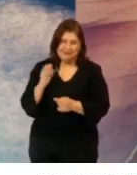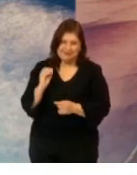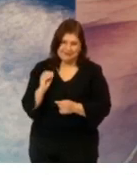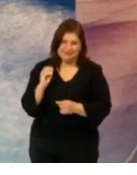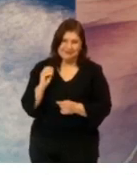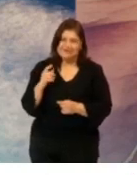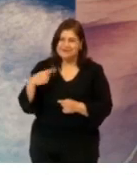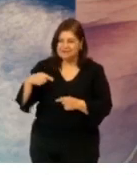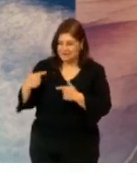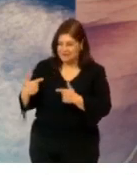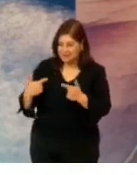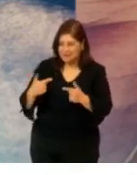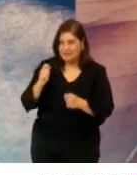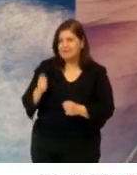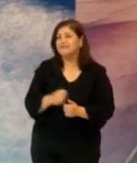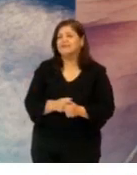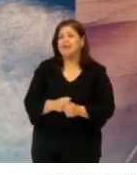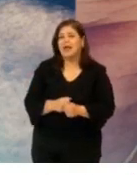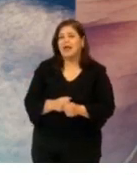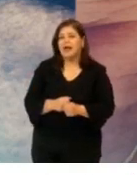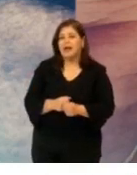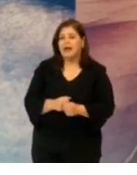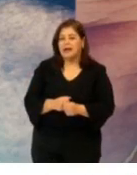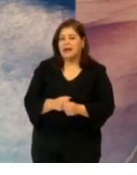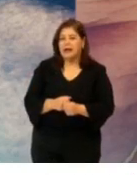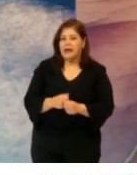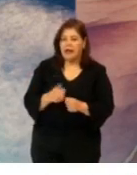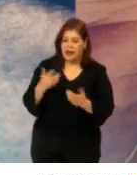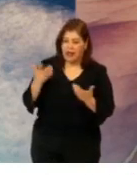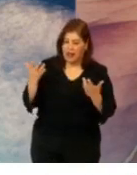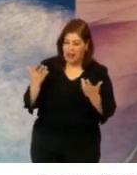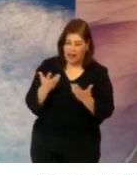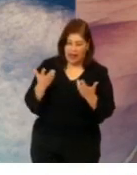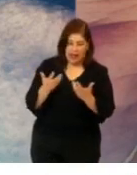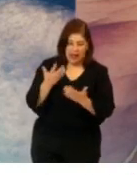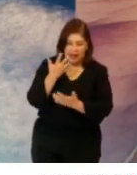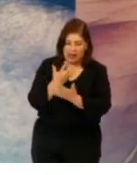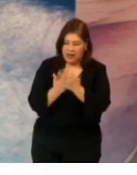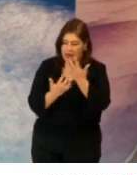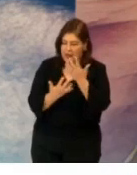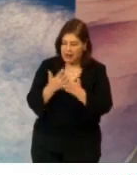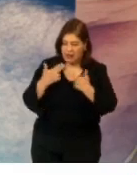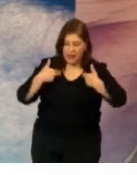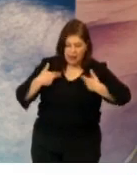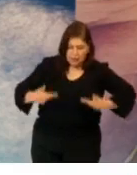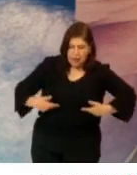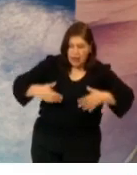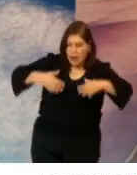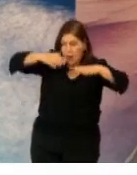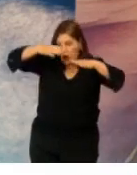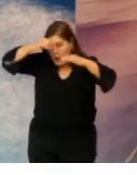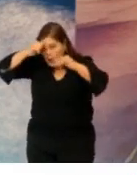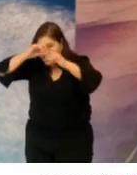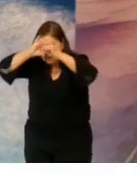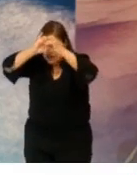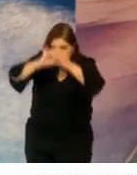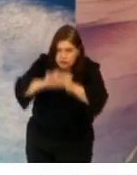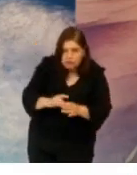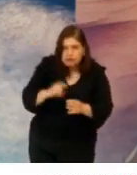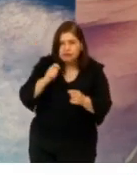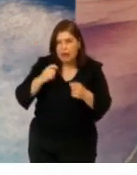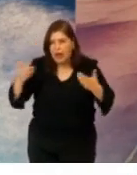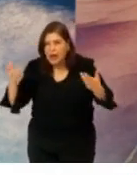La obra humana lleva tiempo. La convergencia, los acuerdos, el activismo,